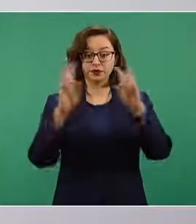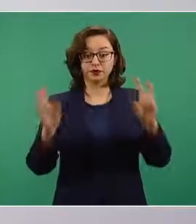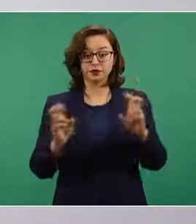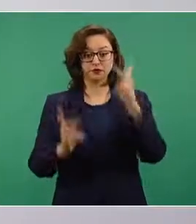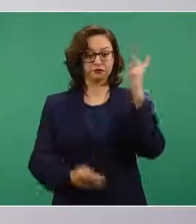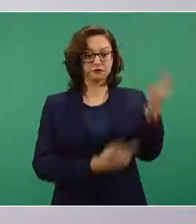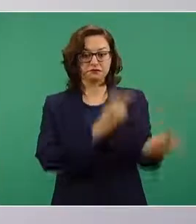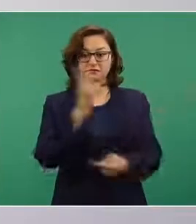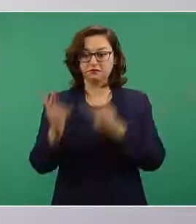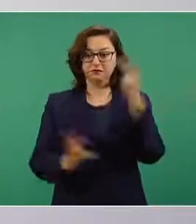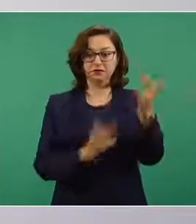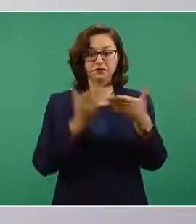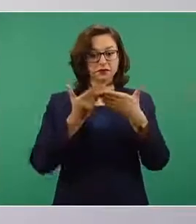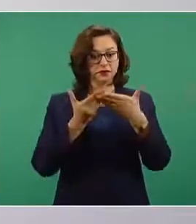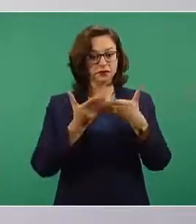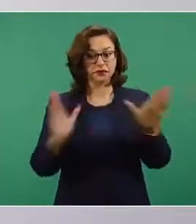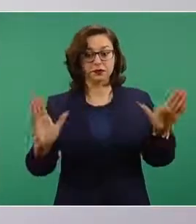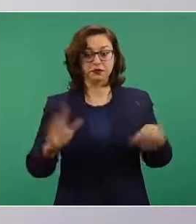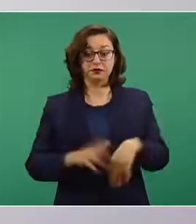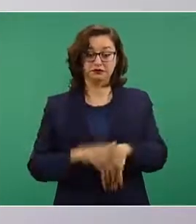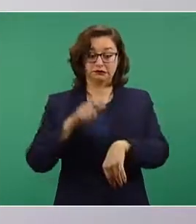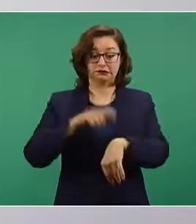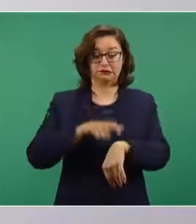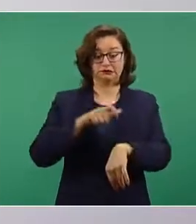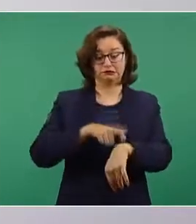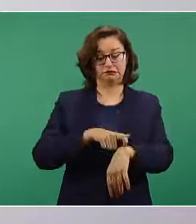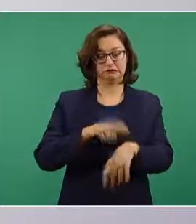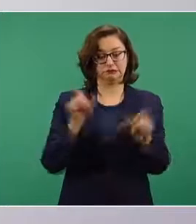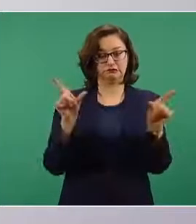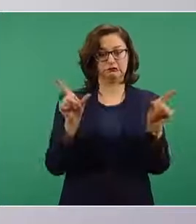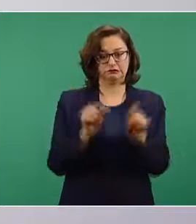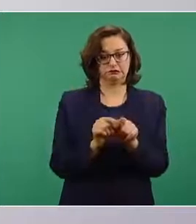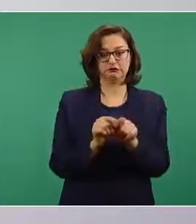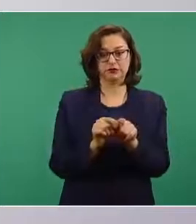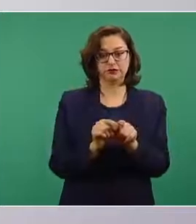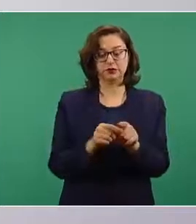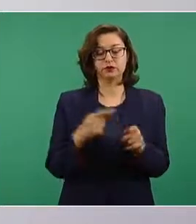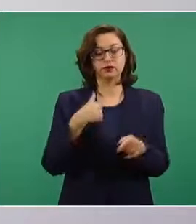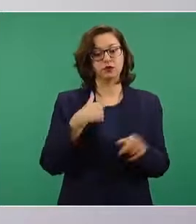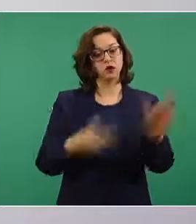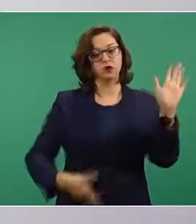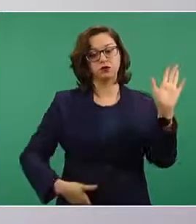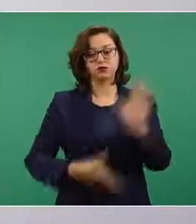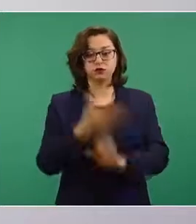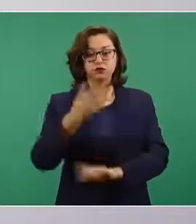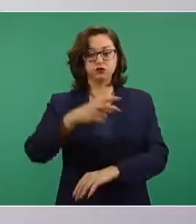porque tenemos poco tiempo. Vamos a salir a